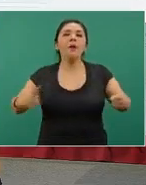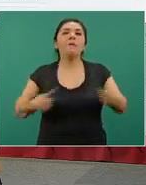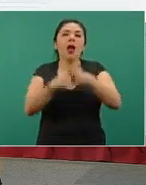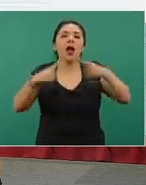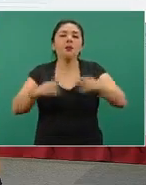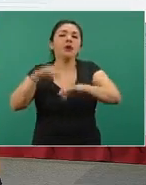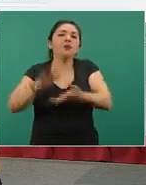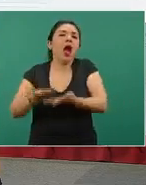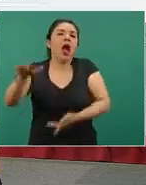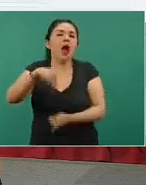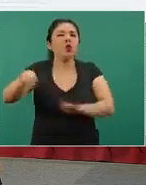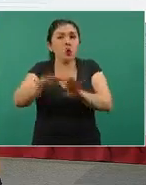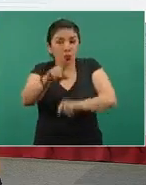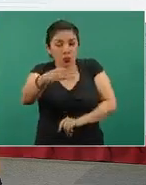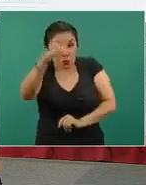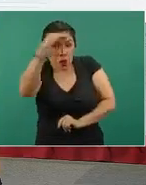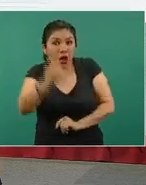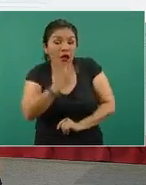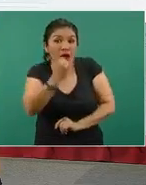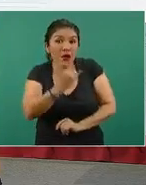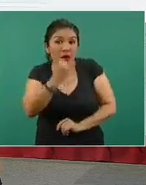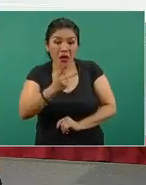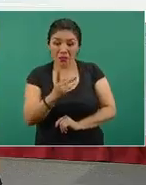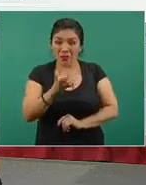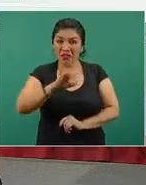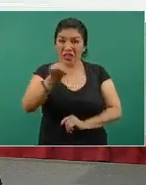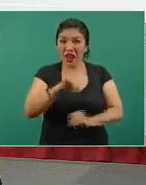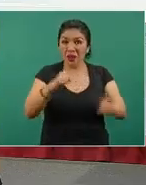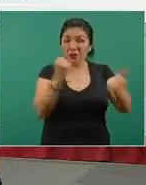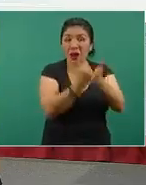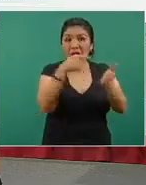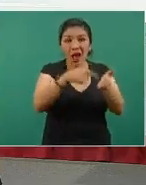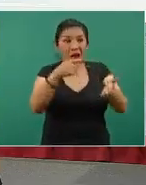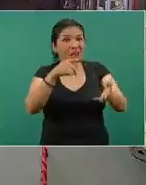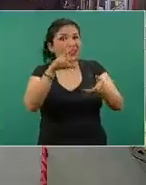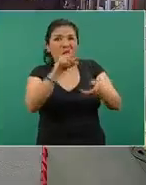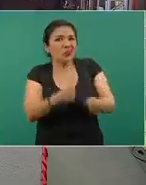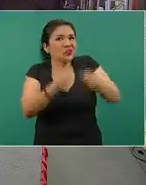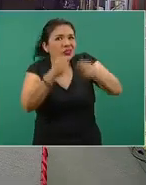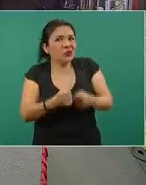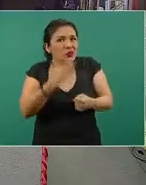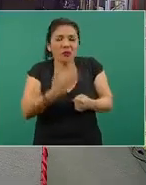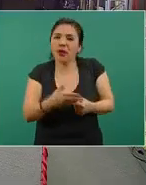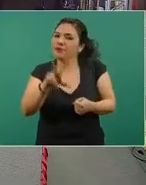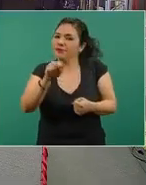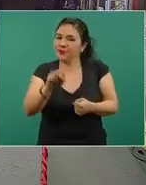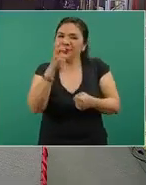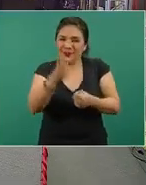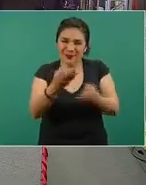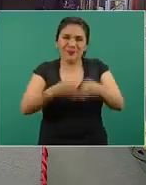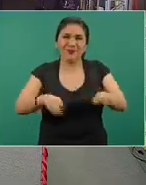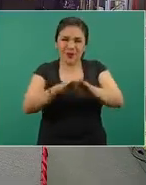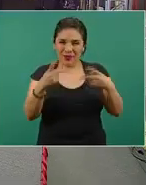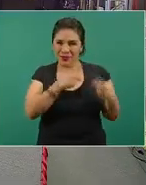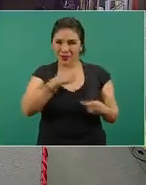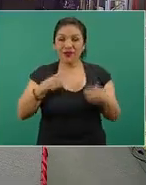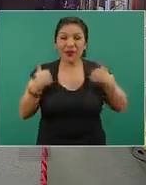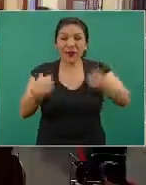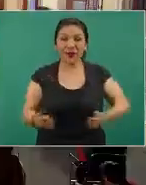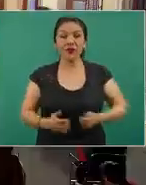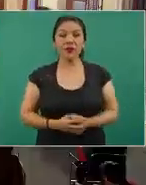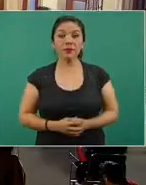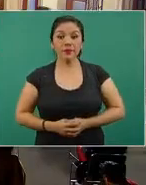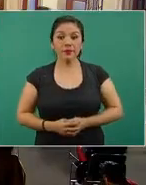sería correcto interpretar que es una vacuna insegura comparada con las otras vacunas. Muy importante. La siguiente, por favor.